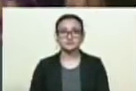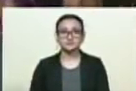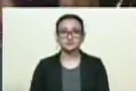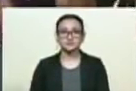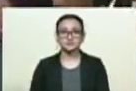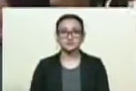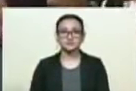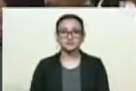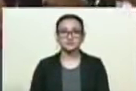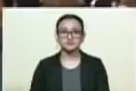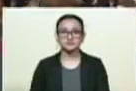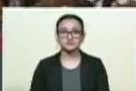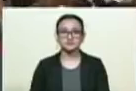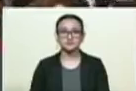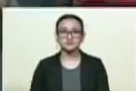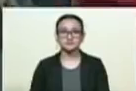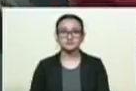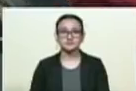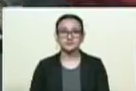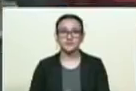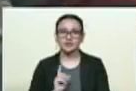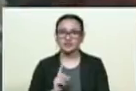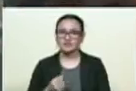Hay que garantizar